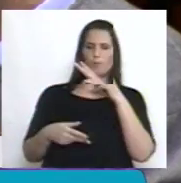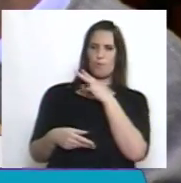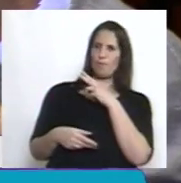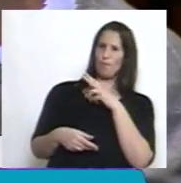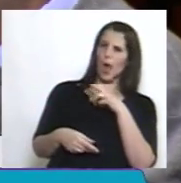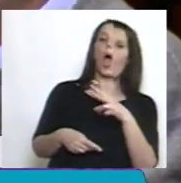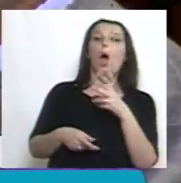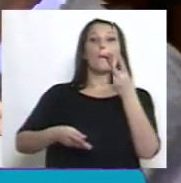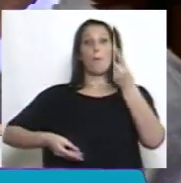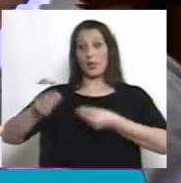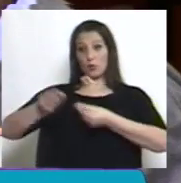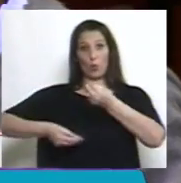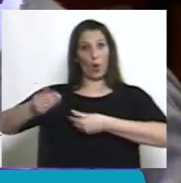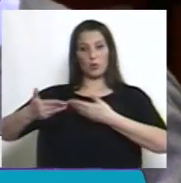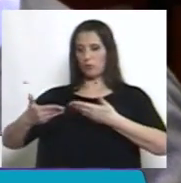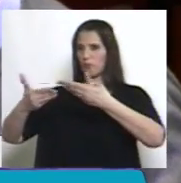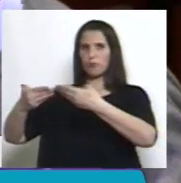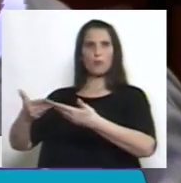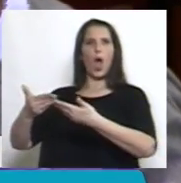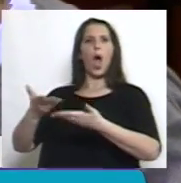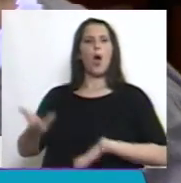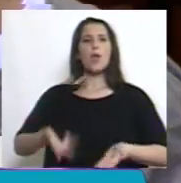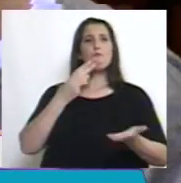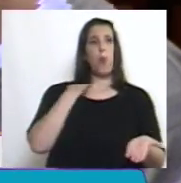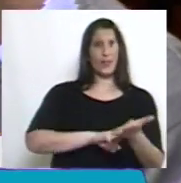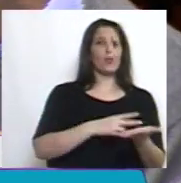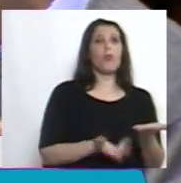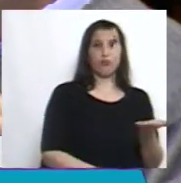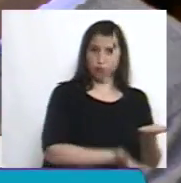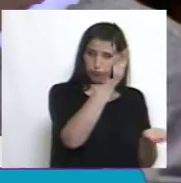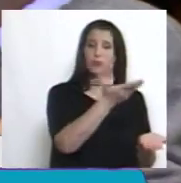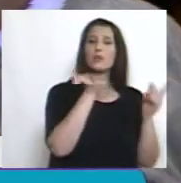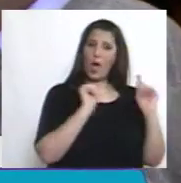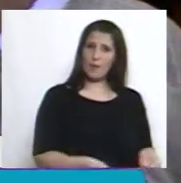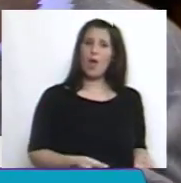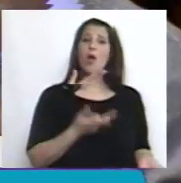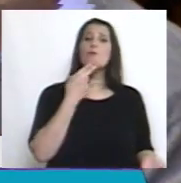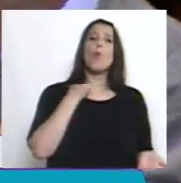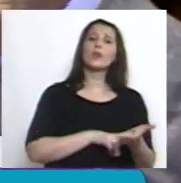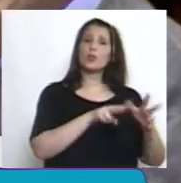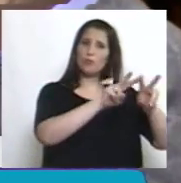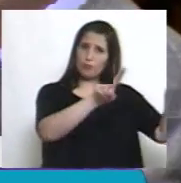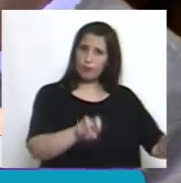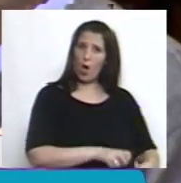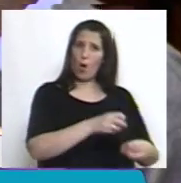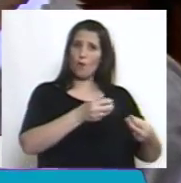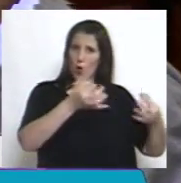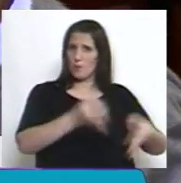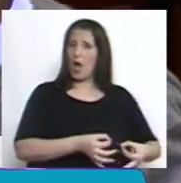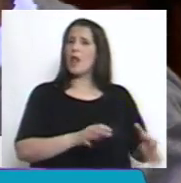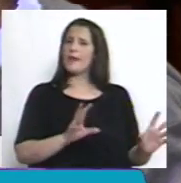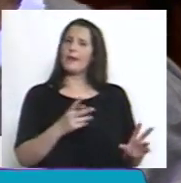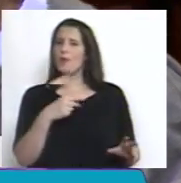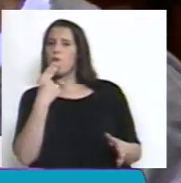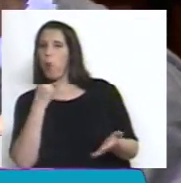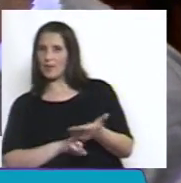un presupuesto que ha generado sistemáticamente un aumento en la carga tributaria, de la carga tributaria formal y de la carga tributaria informal, que es